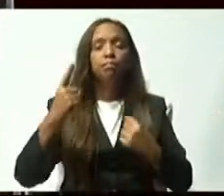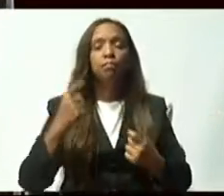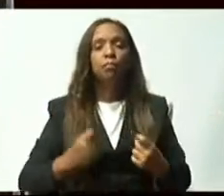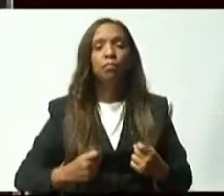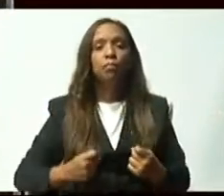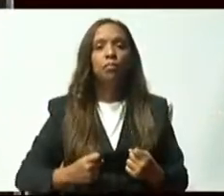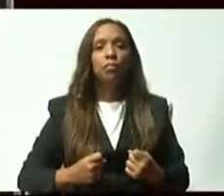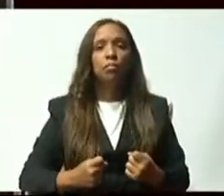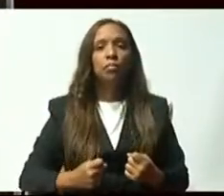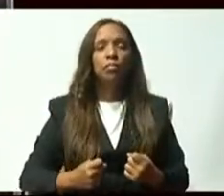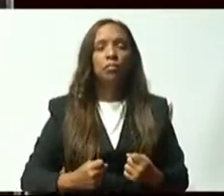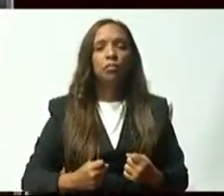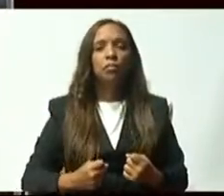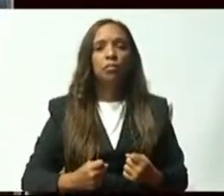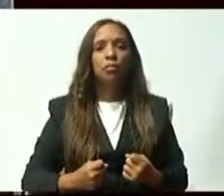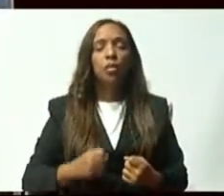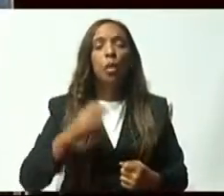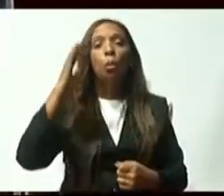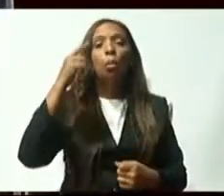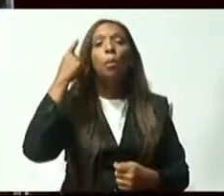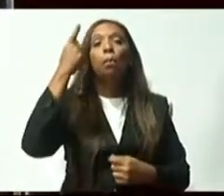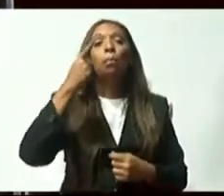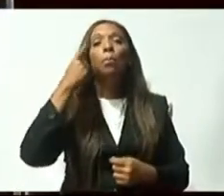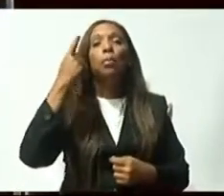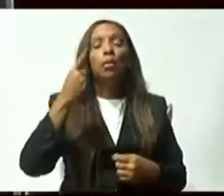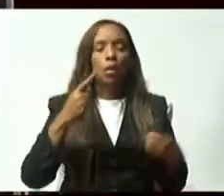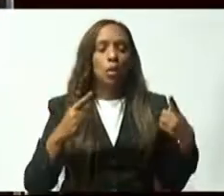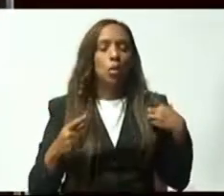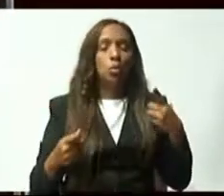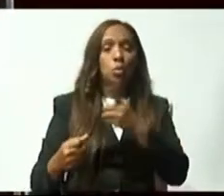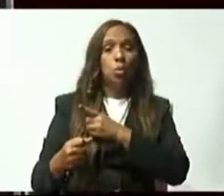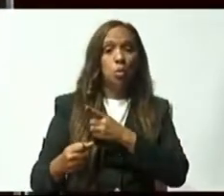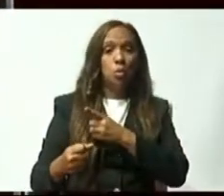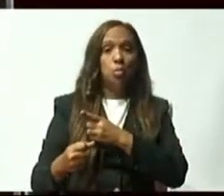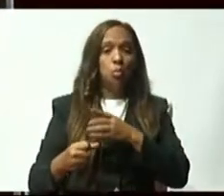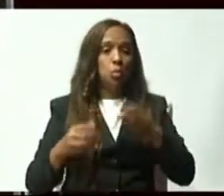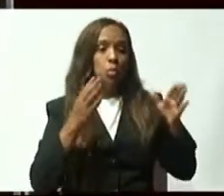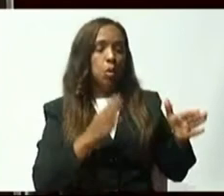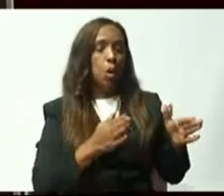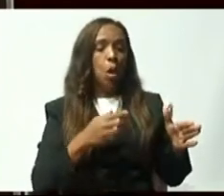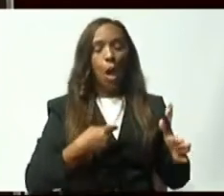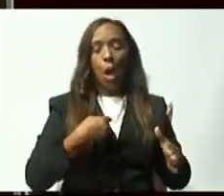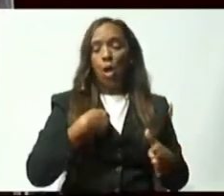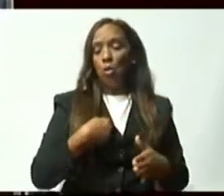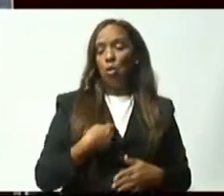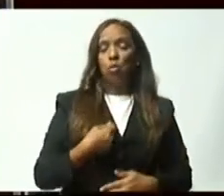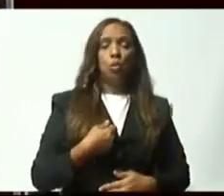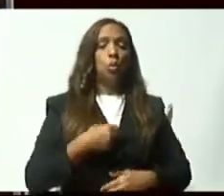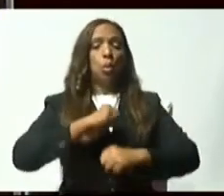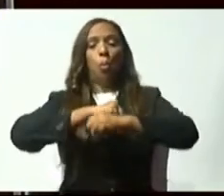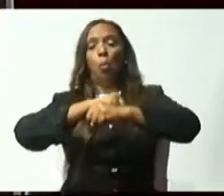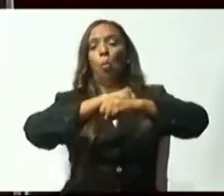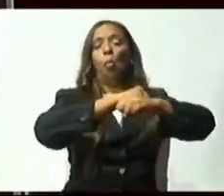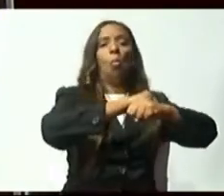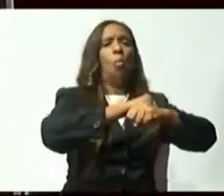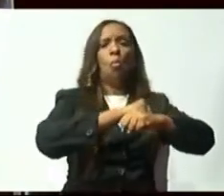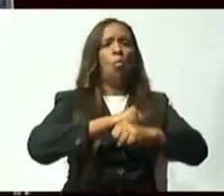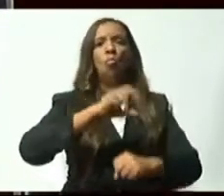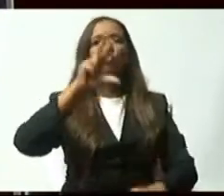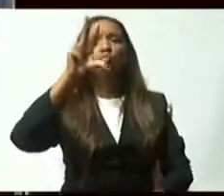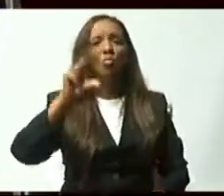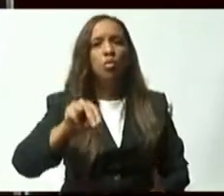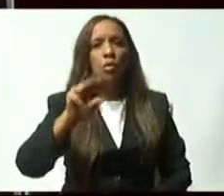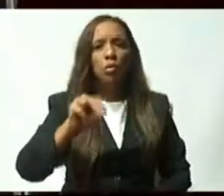siempre pensando por dónde van a caminar y por dónde van a caminar, porque eso no existe. Yo